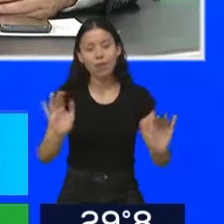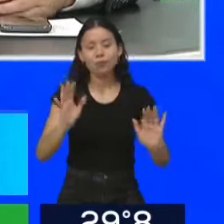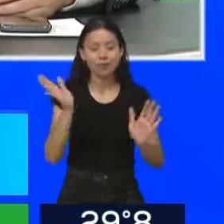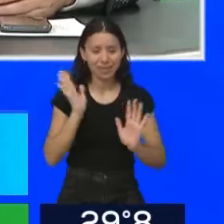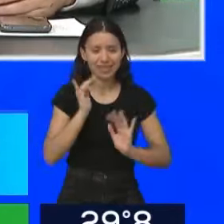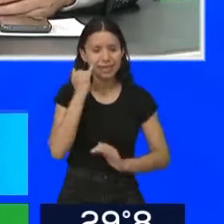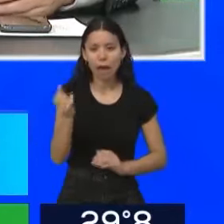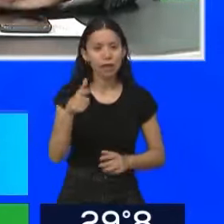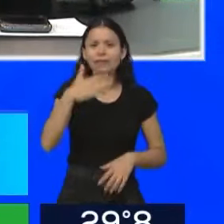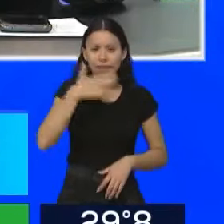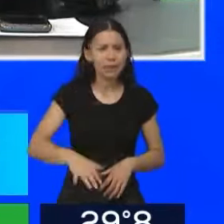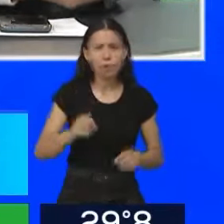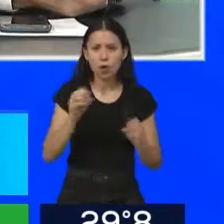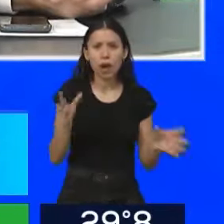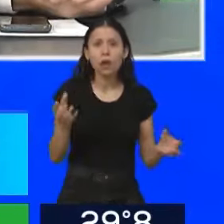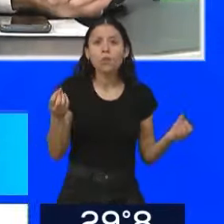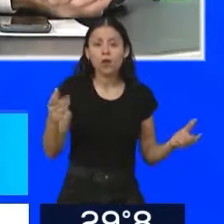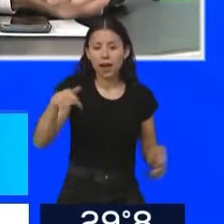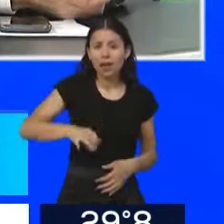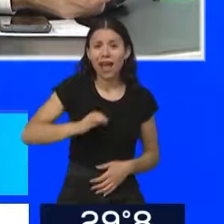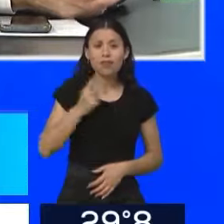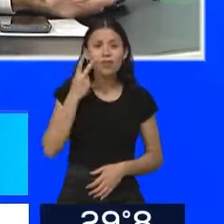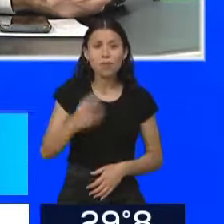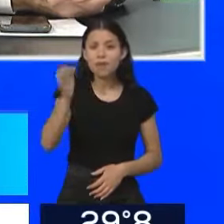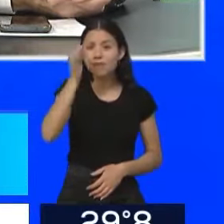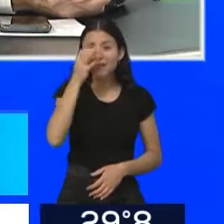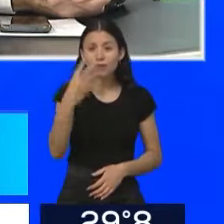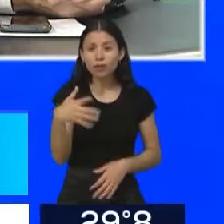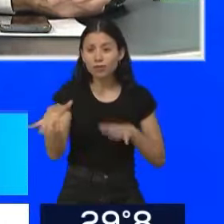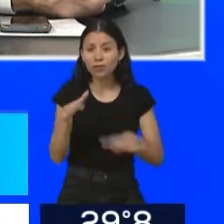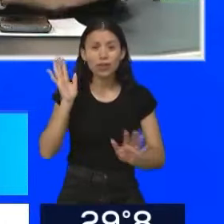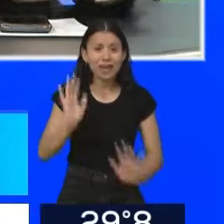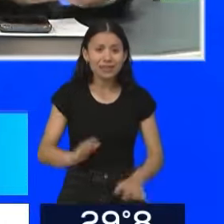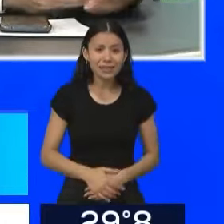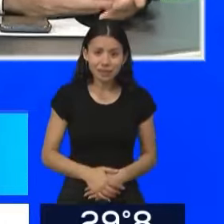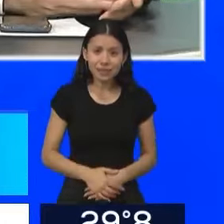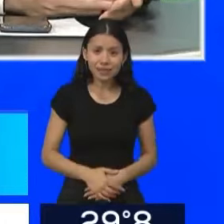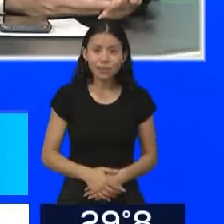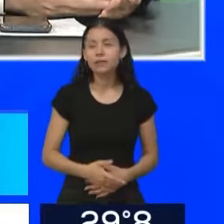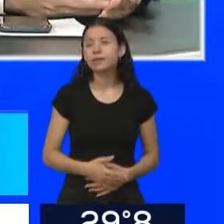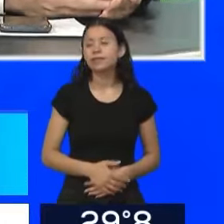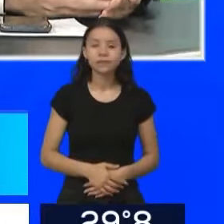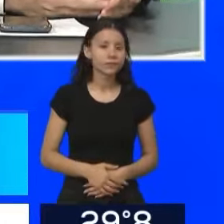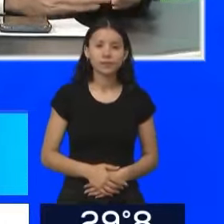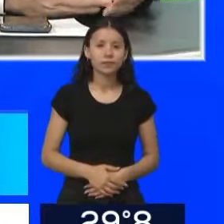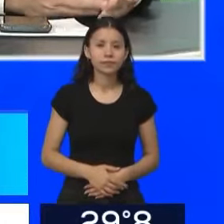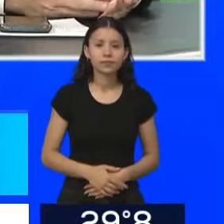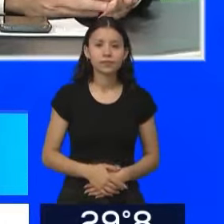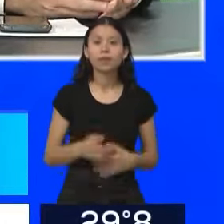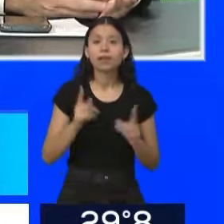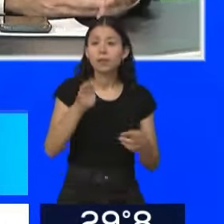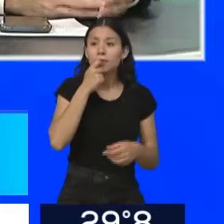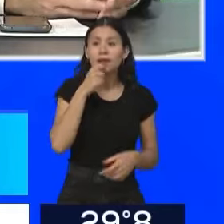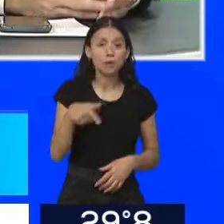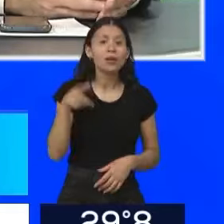Vos podés creer que en el año 2024... No, olvídate. Aparte, con las previsiones del caso, ¿sabían que era un fin